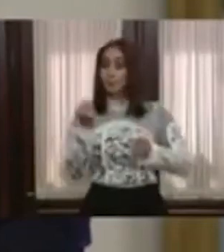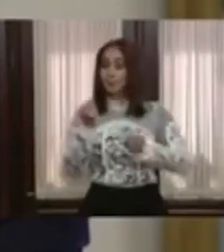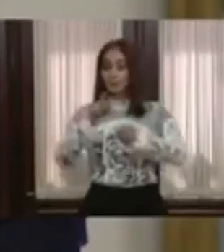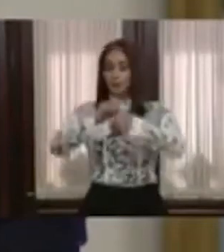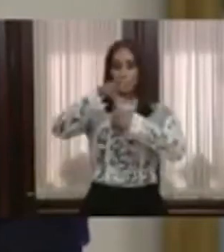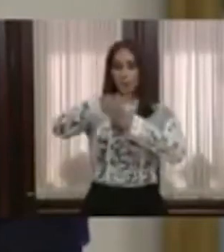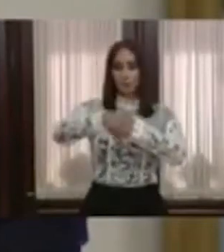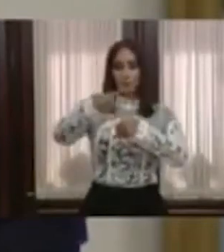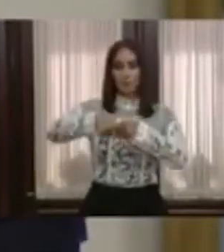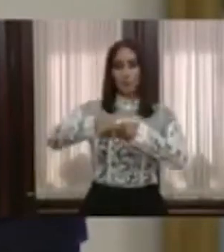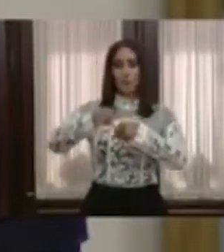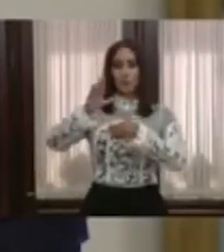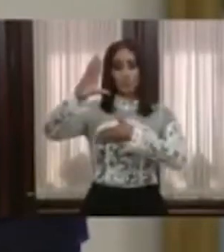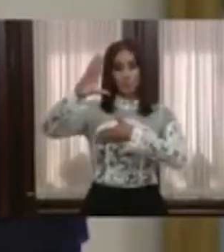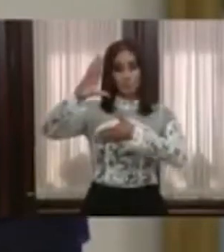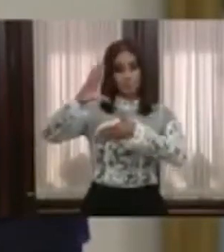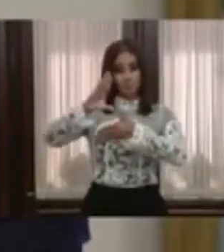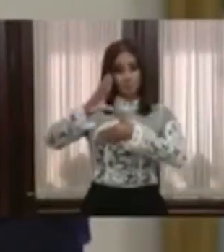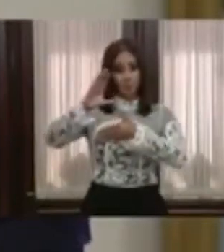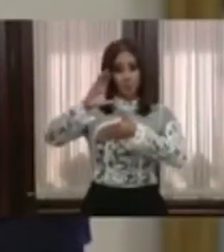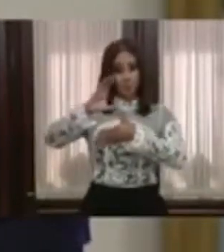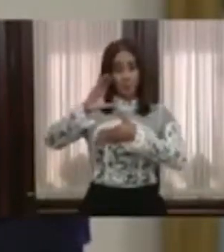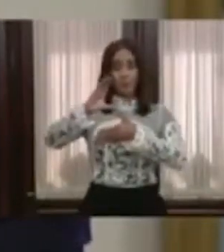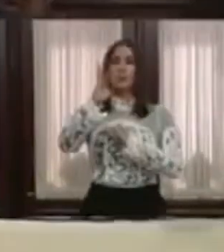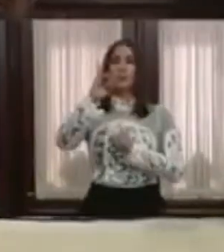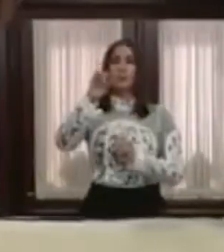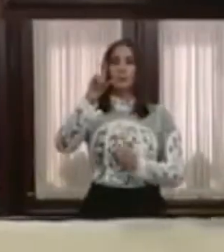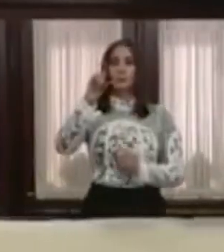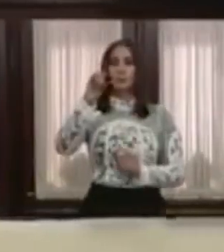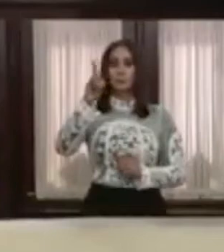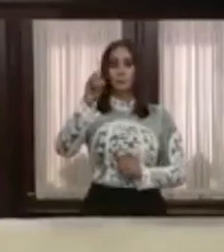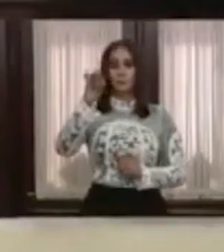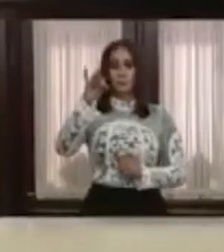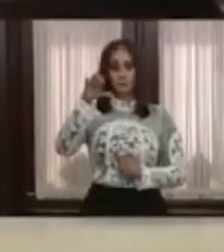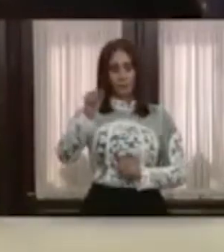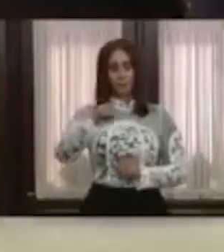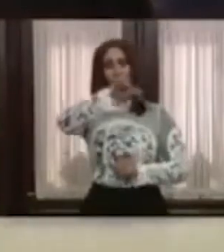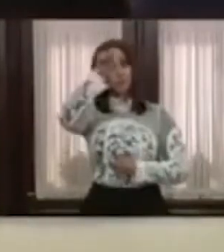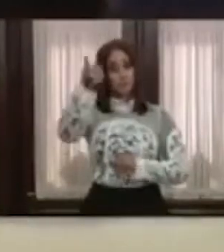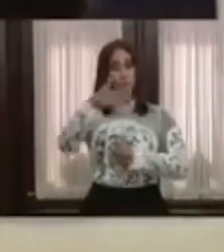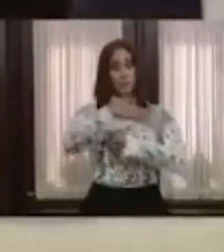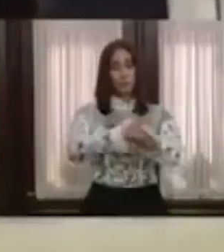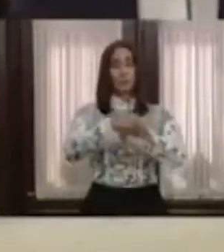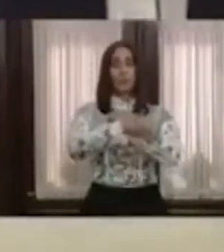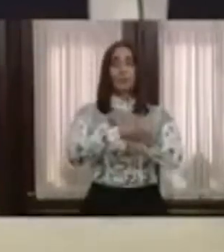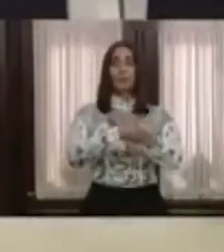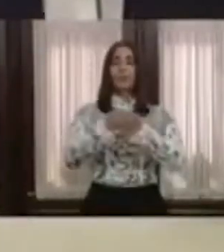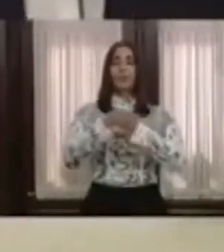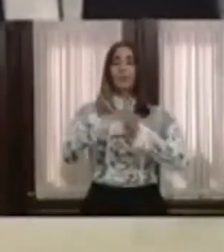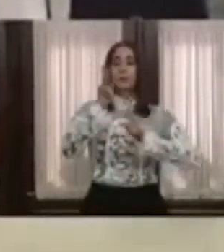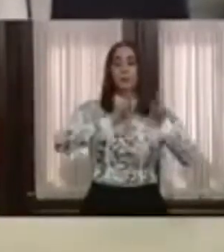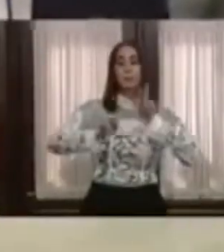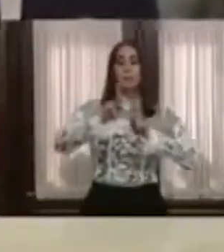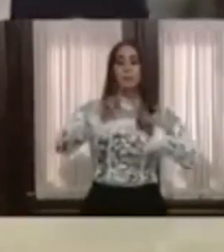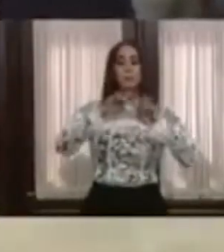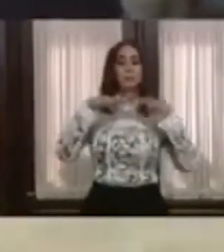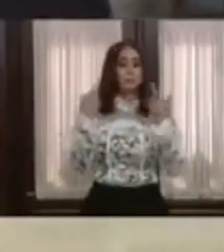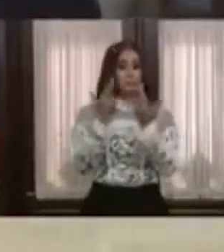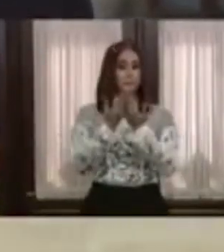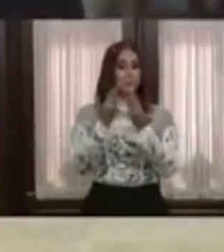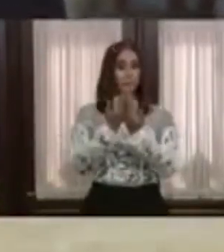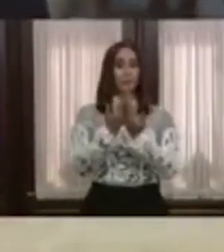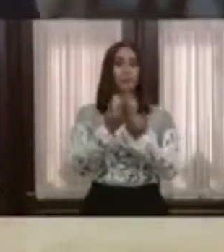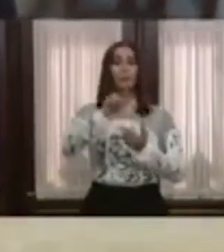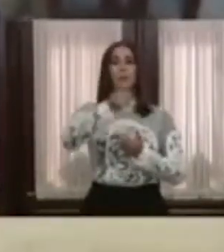destino turístico. Ponemos como ejemplo el caso del Ministerio de Turismo, en el que tenemos un gran plan de promoción